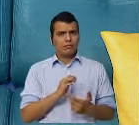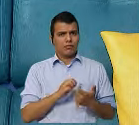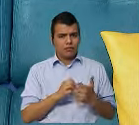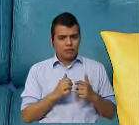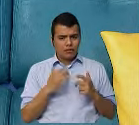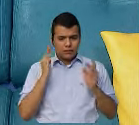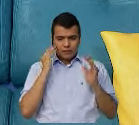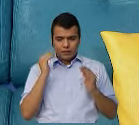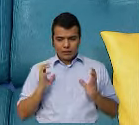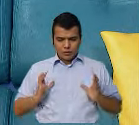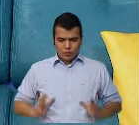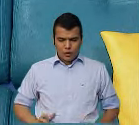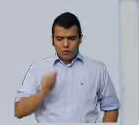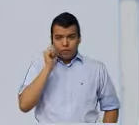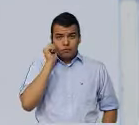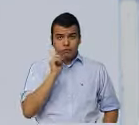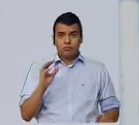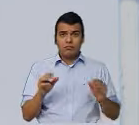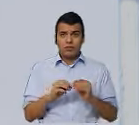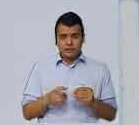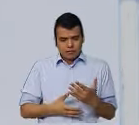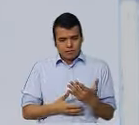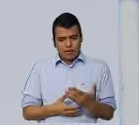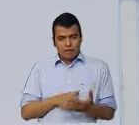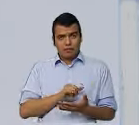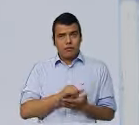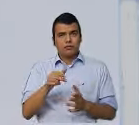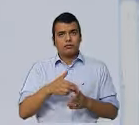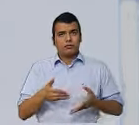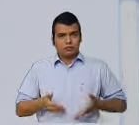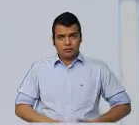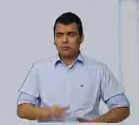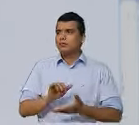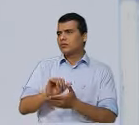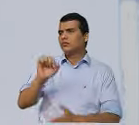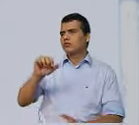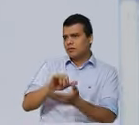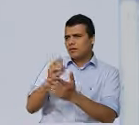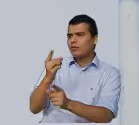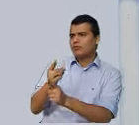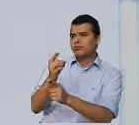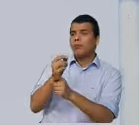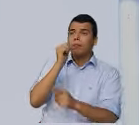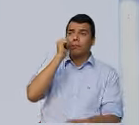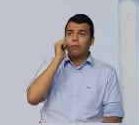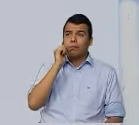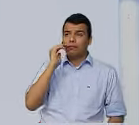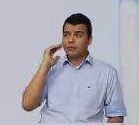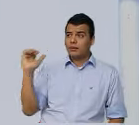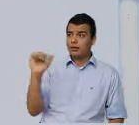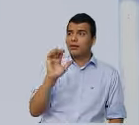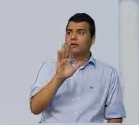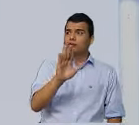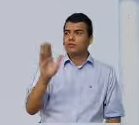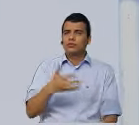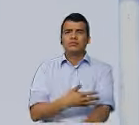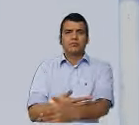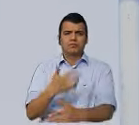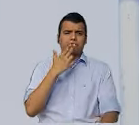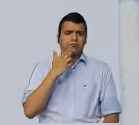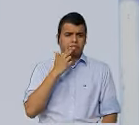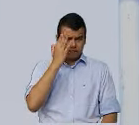niño. Exactamente, está la diabetes gestacional, pero en realidad, si bien